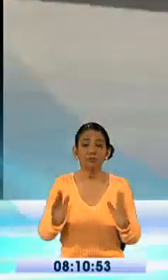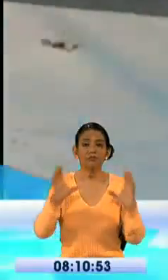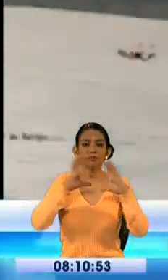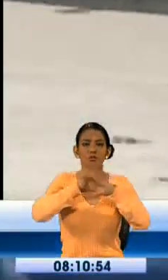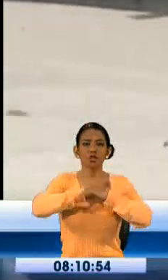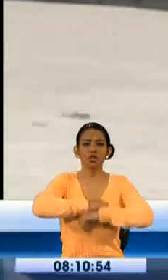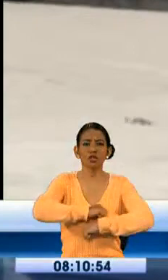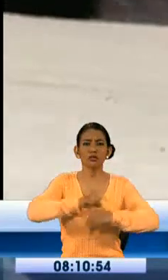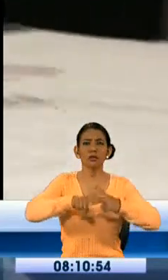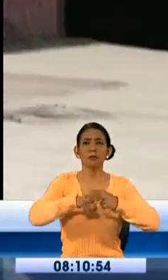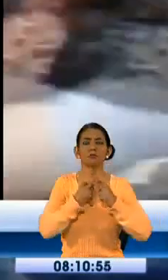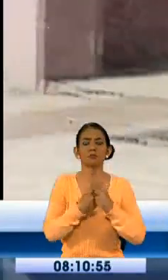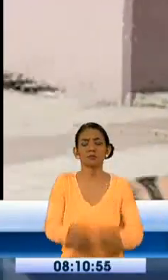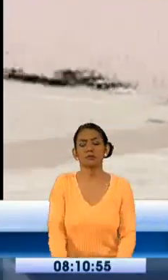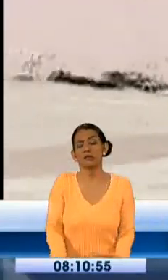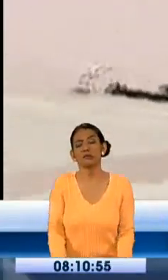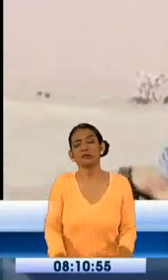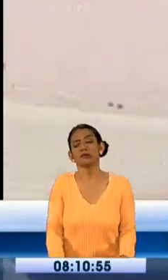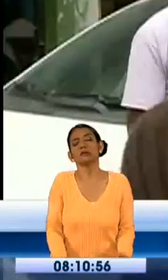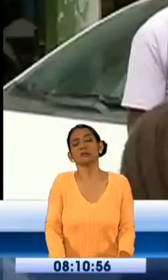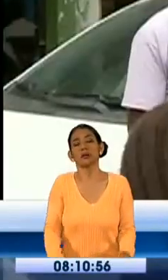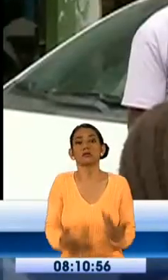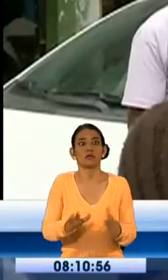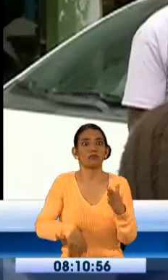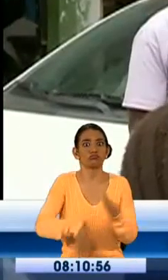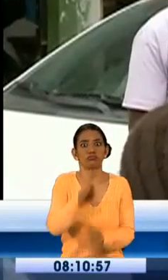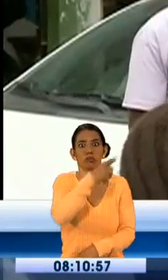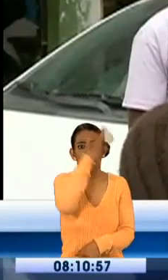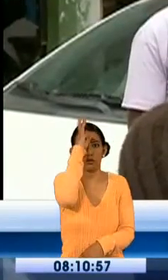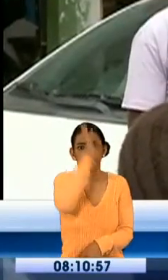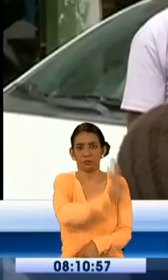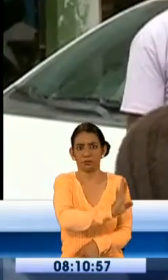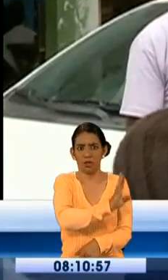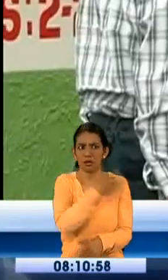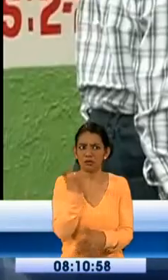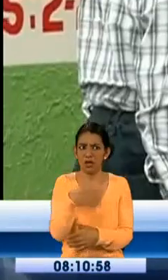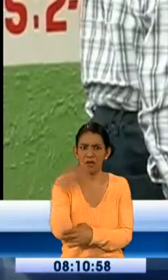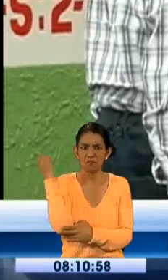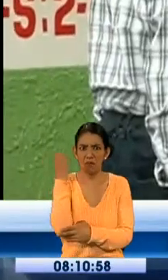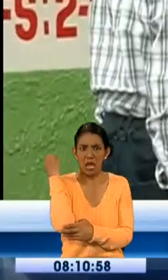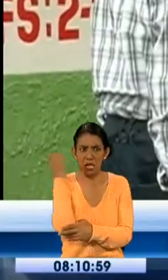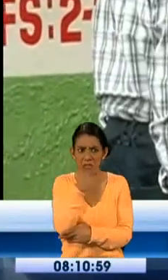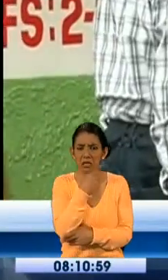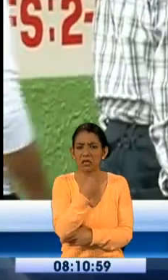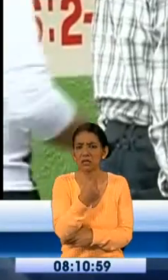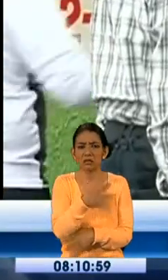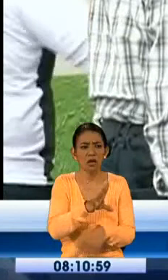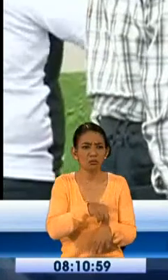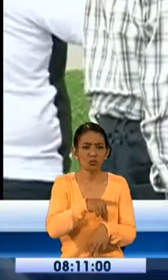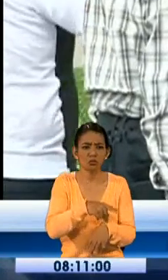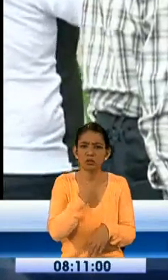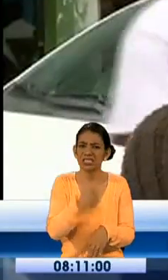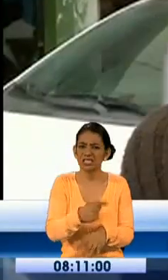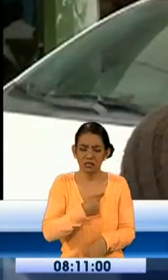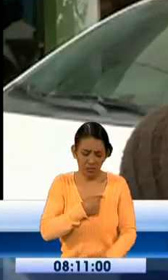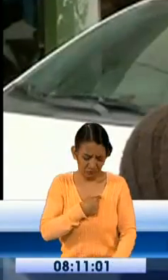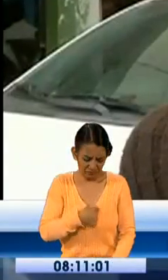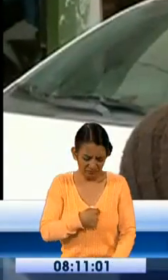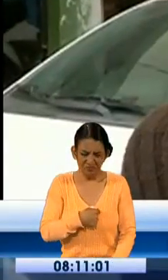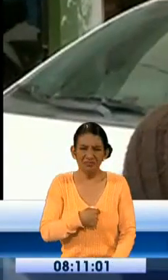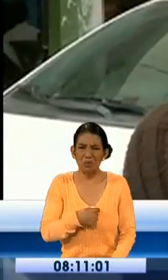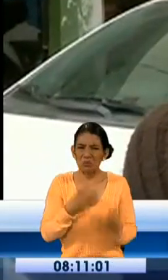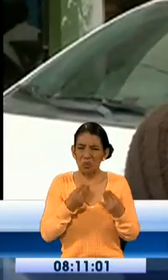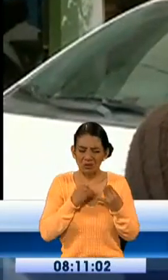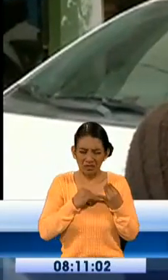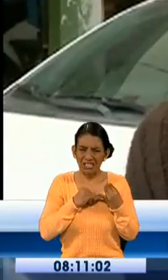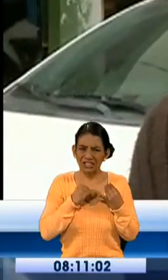a convulsionar, salió a convulsionar y la llevaron al hospital de emergencia. Entonces de ahí los doctores dijeron que ella tenía una fuerte